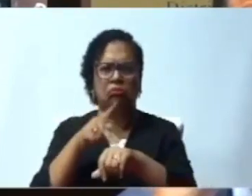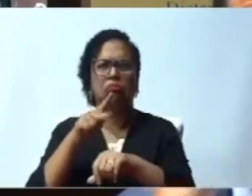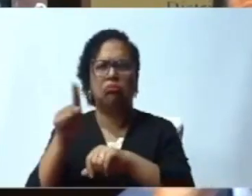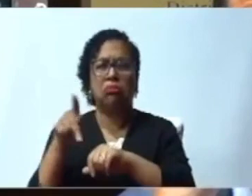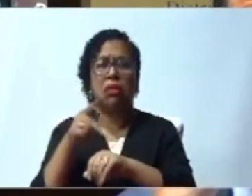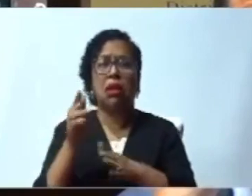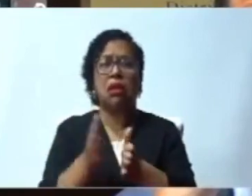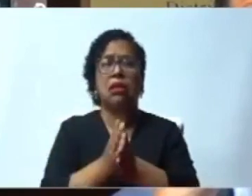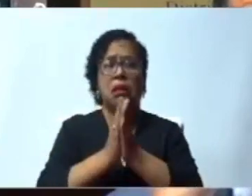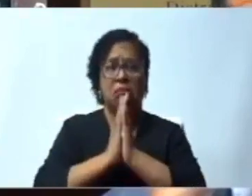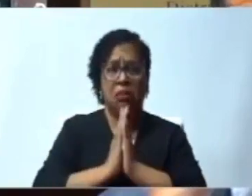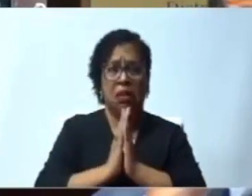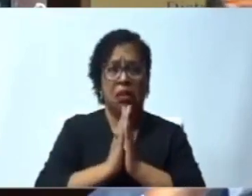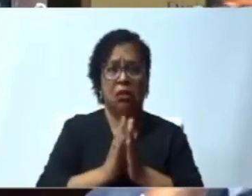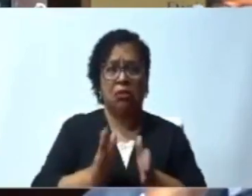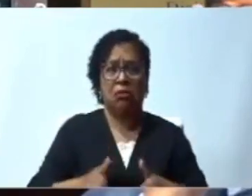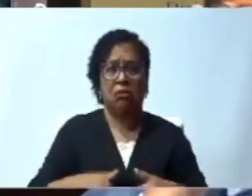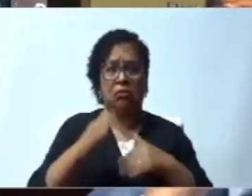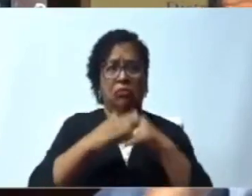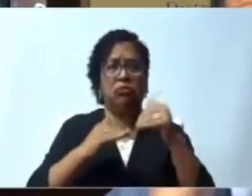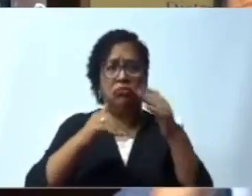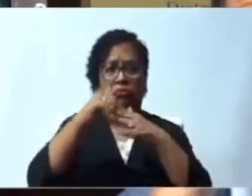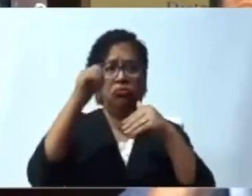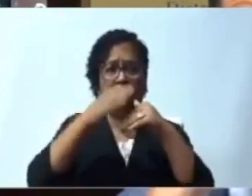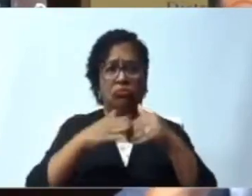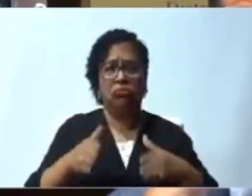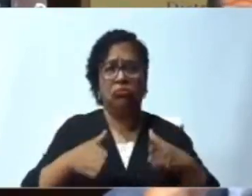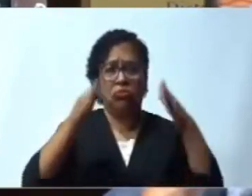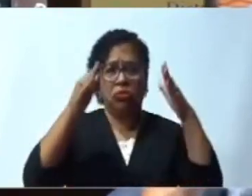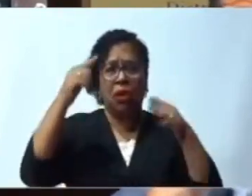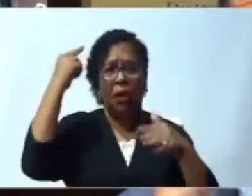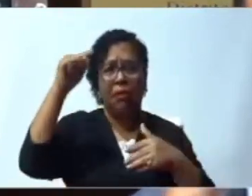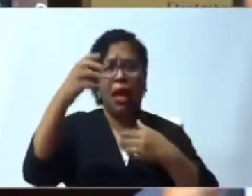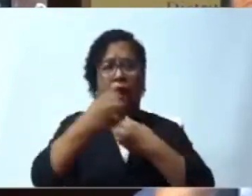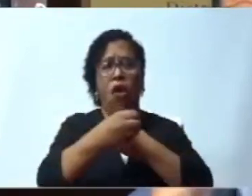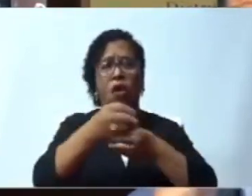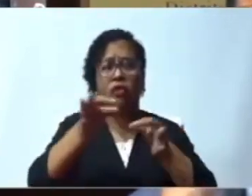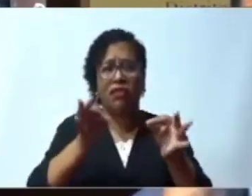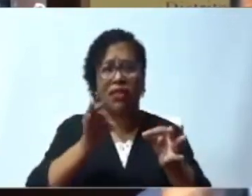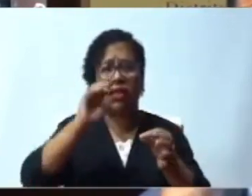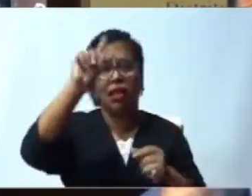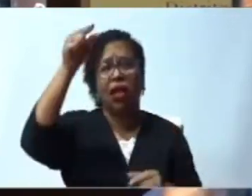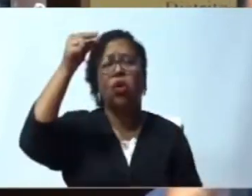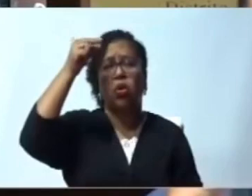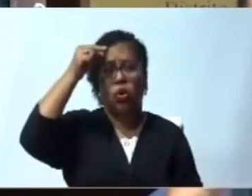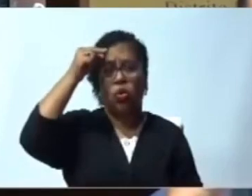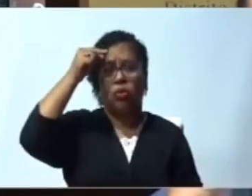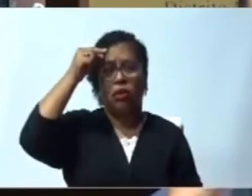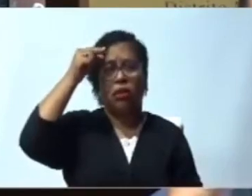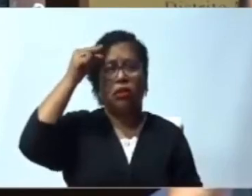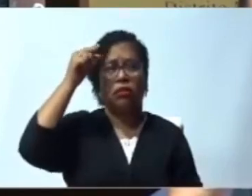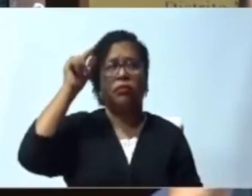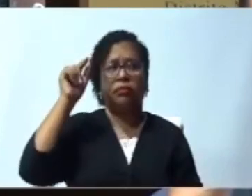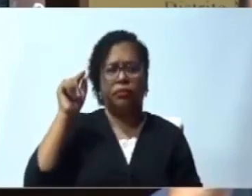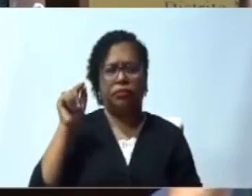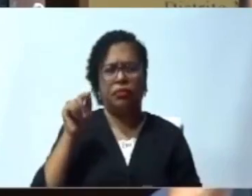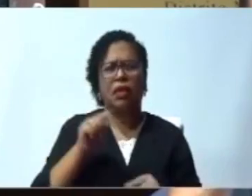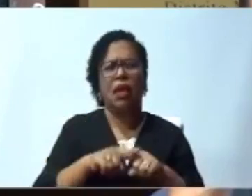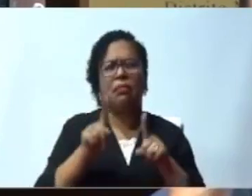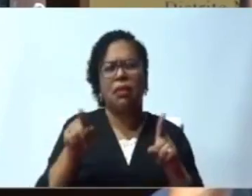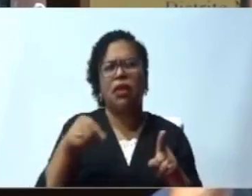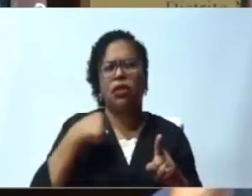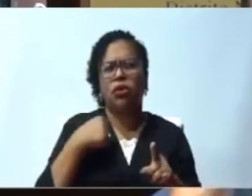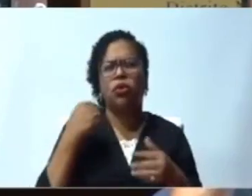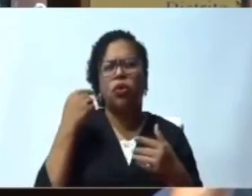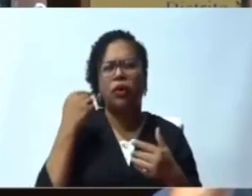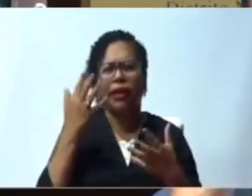gubernamentales en muchas partes. Pero yo quiero que meditemos los diputados cómo están las ciudades nuestras